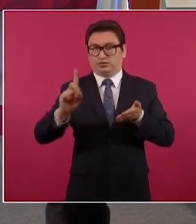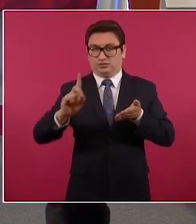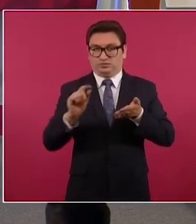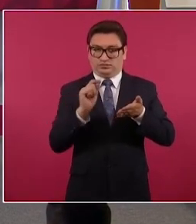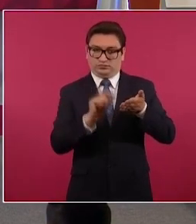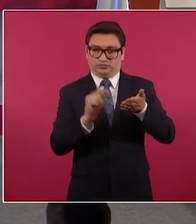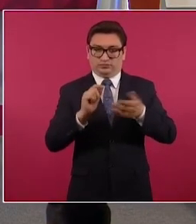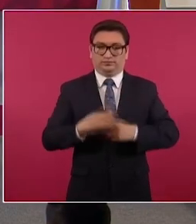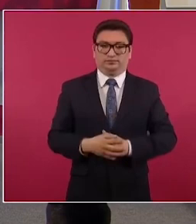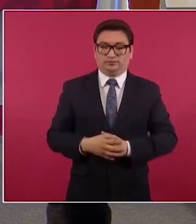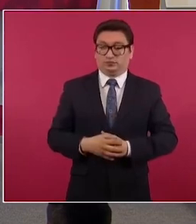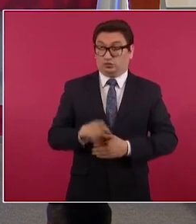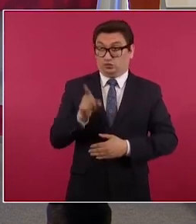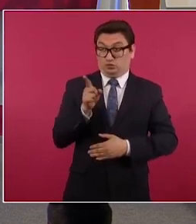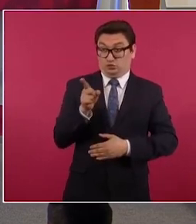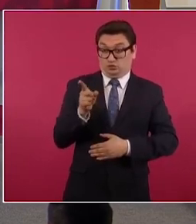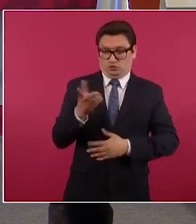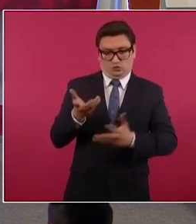Estás actuando muy bien